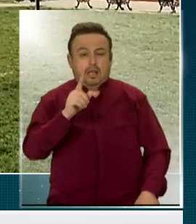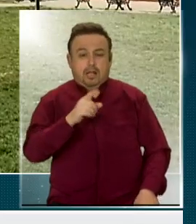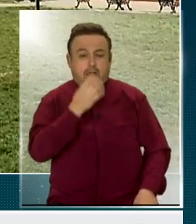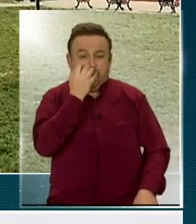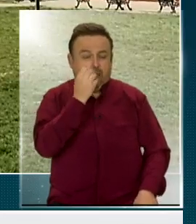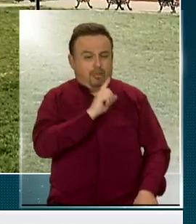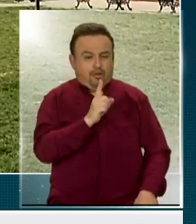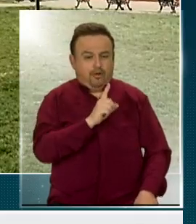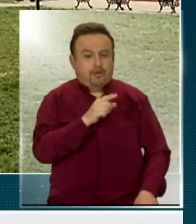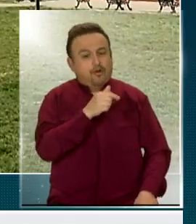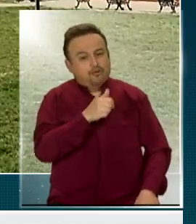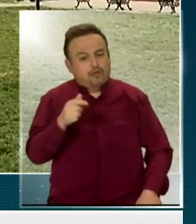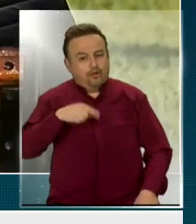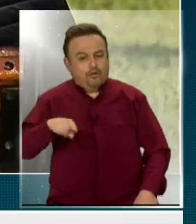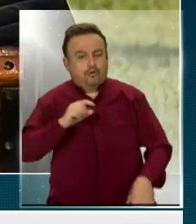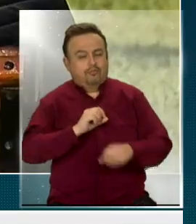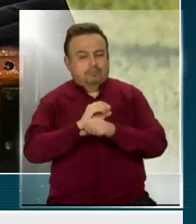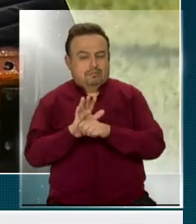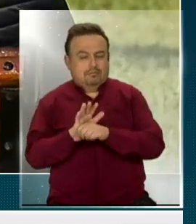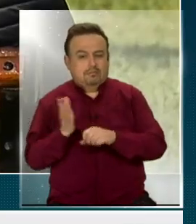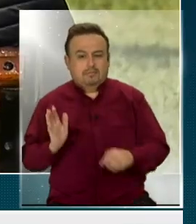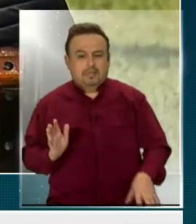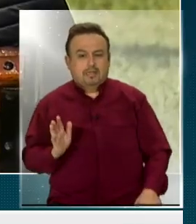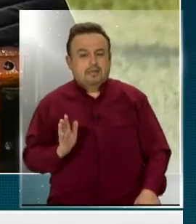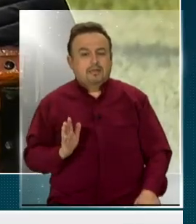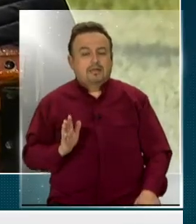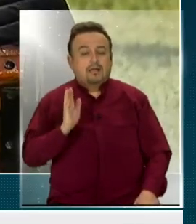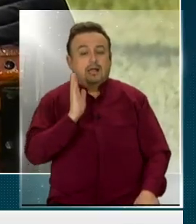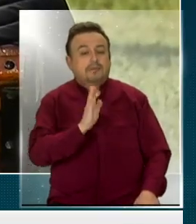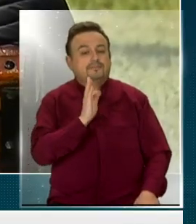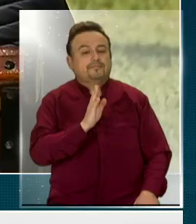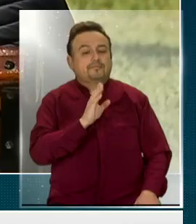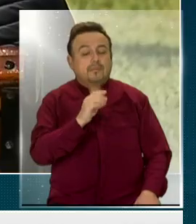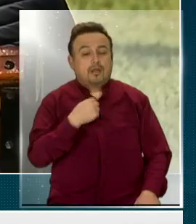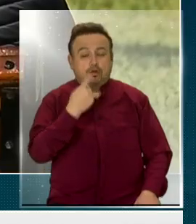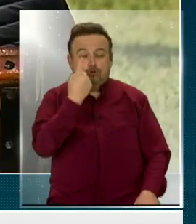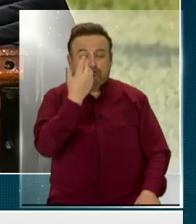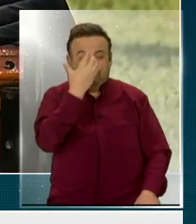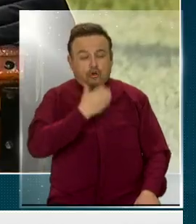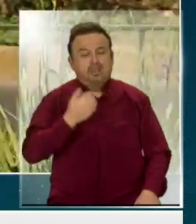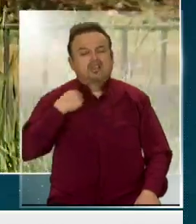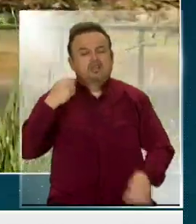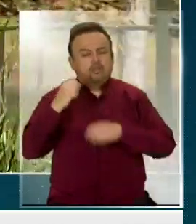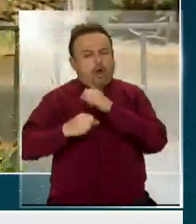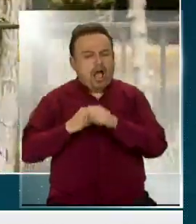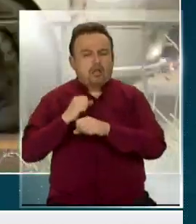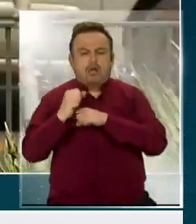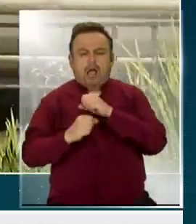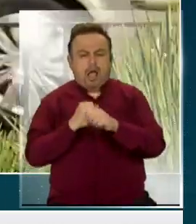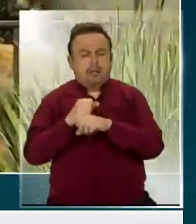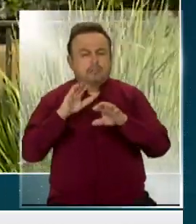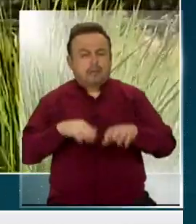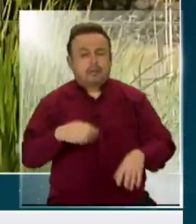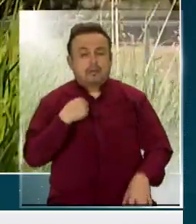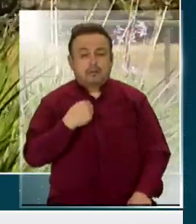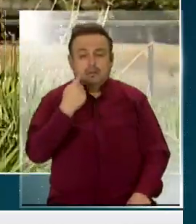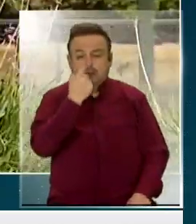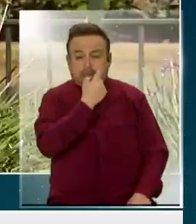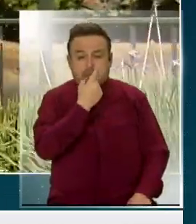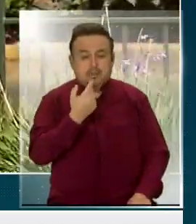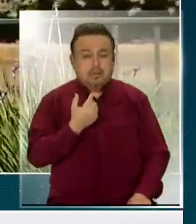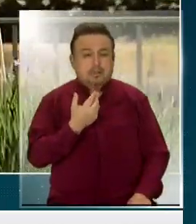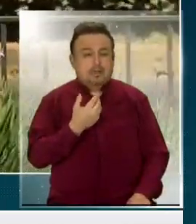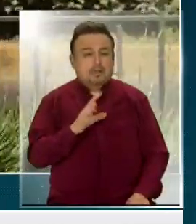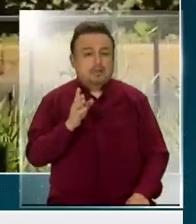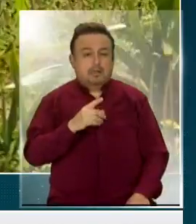alergia. Eso lo más probable es que sea una infección viral. Entonces, además, en los cuadros de alergia predomina la vía aérea superior, mucho que tiene que ver con los